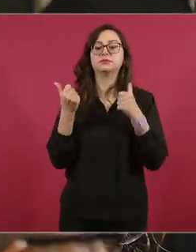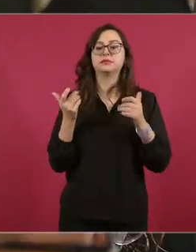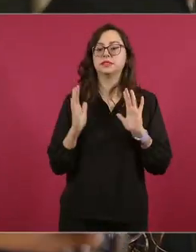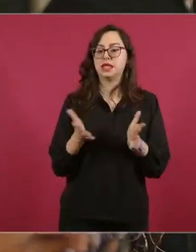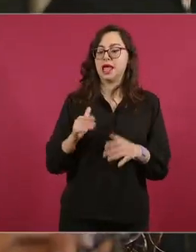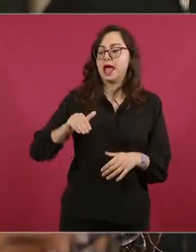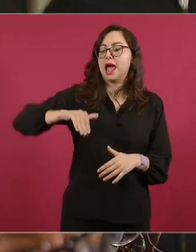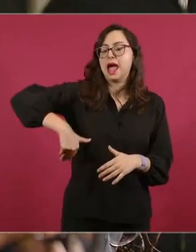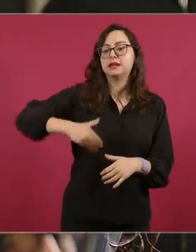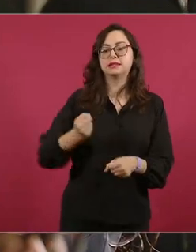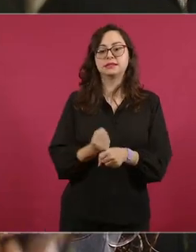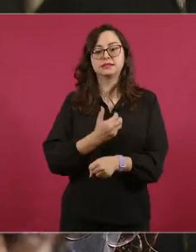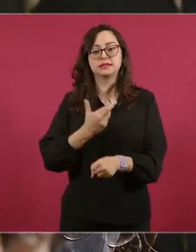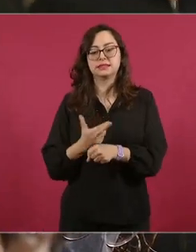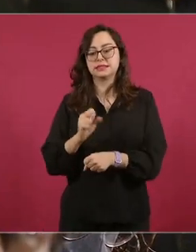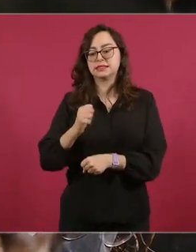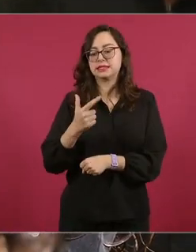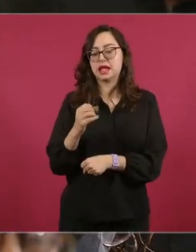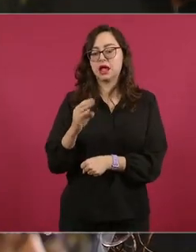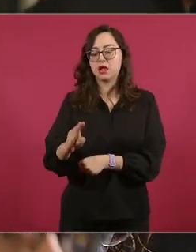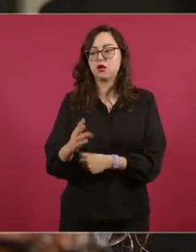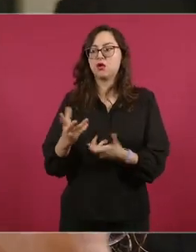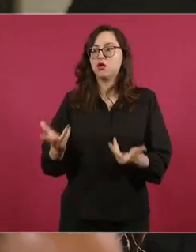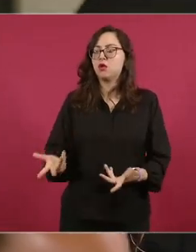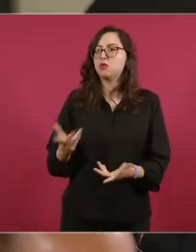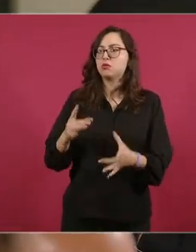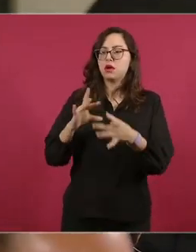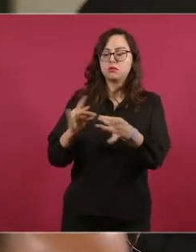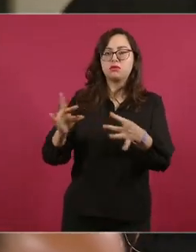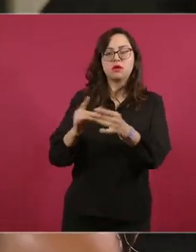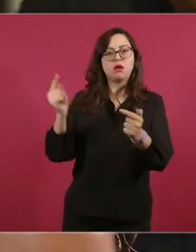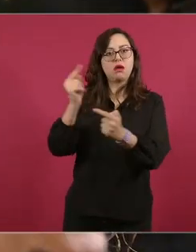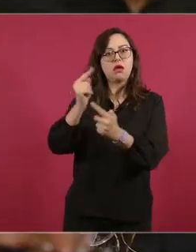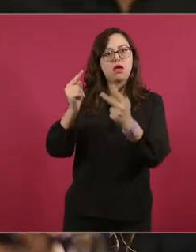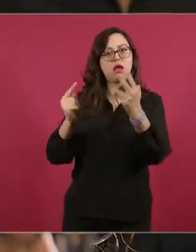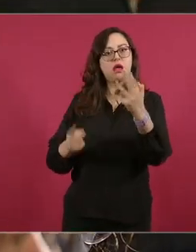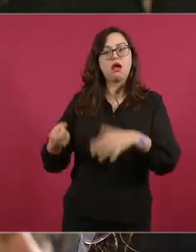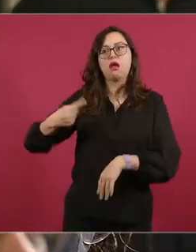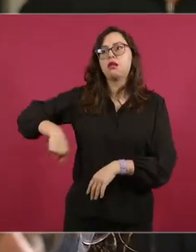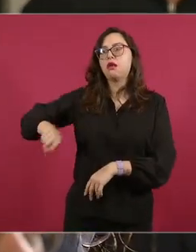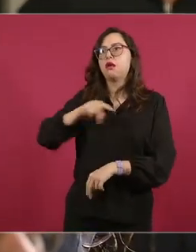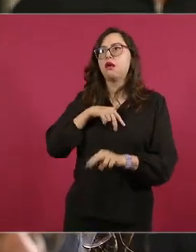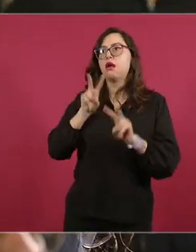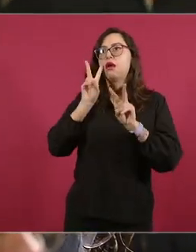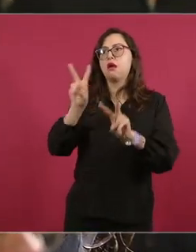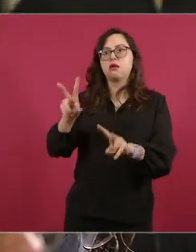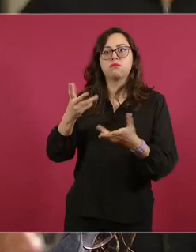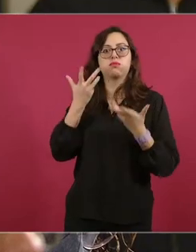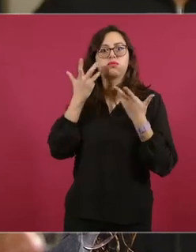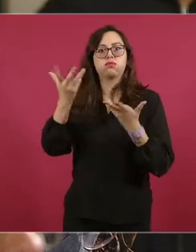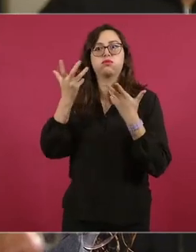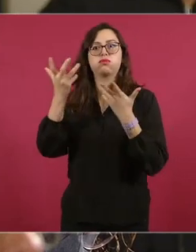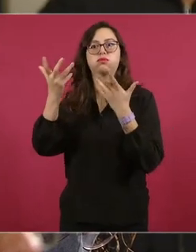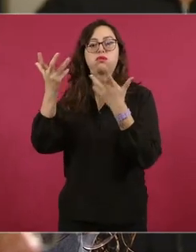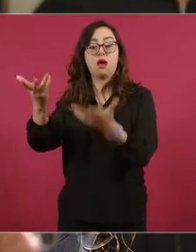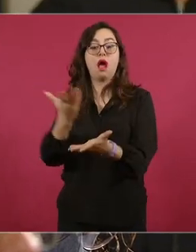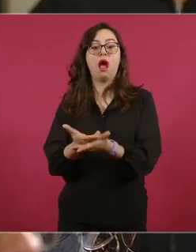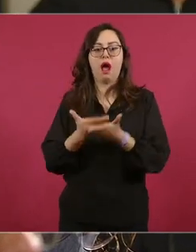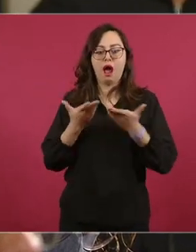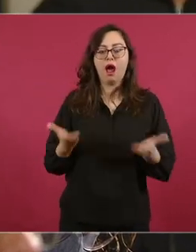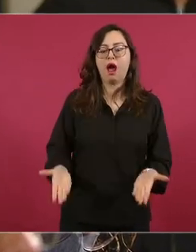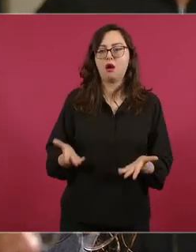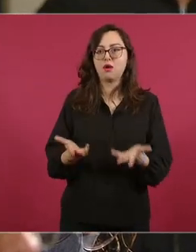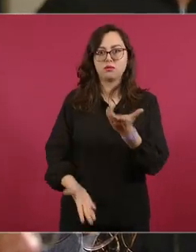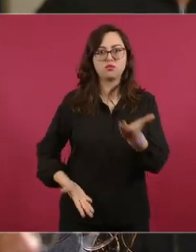Gobernación. Nos ha descrito el rumbo que siempre hemos deseado para nuestro país, pero se necesitaba una revolución de las conciencias. Ha propuesto reformas que muestran lo que